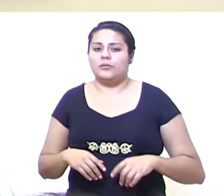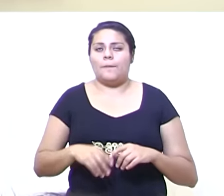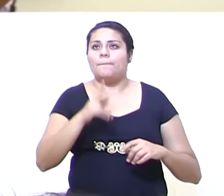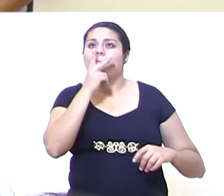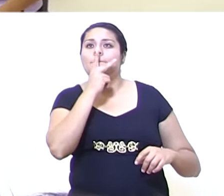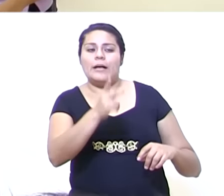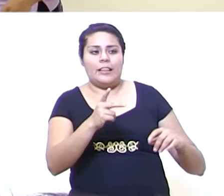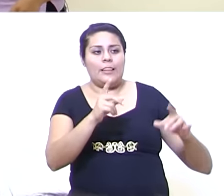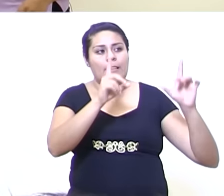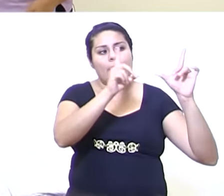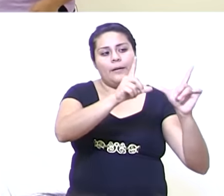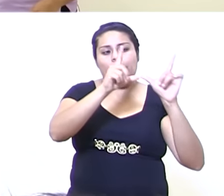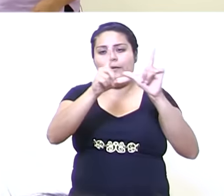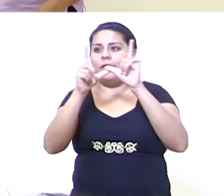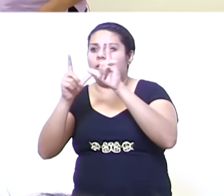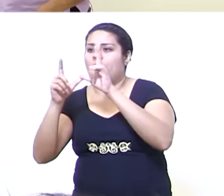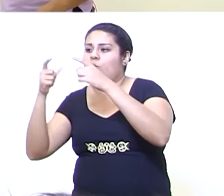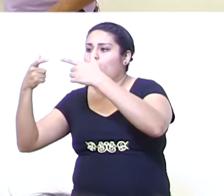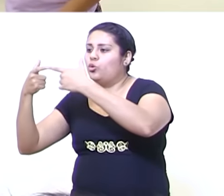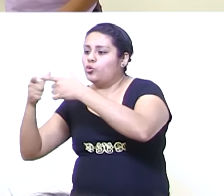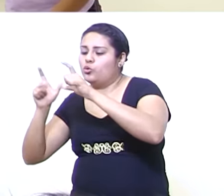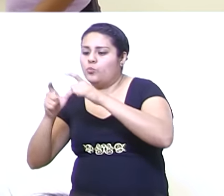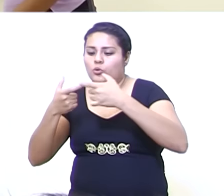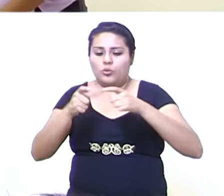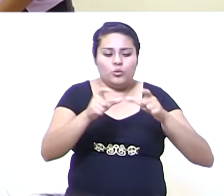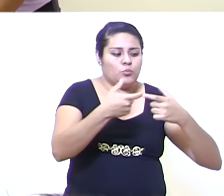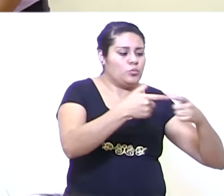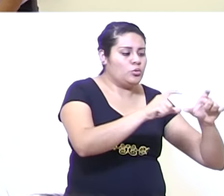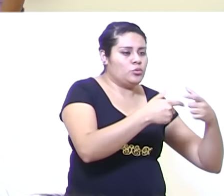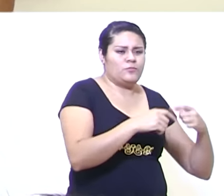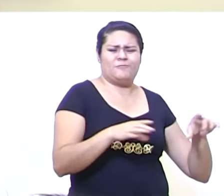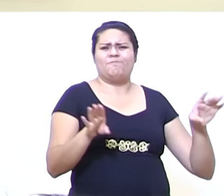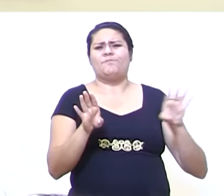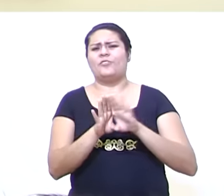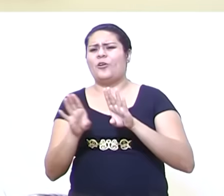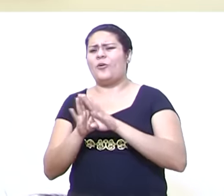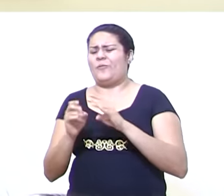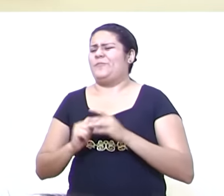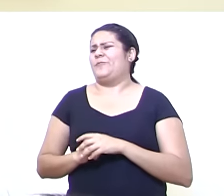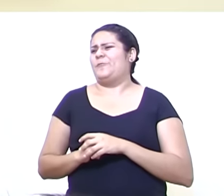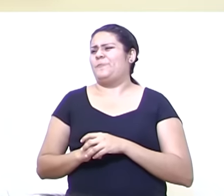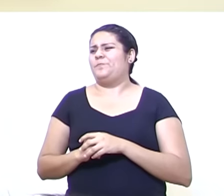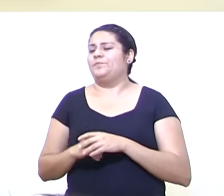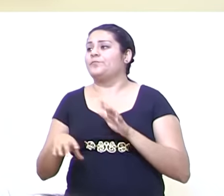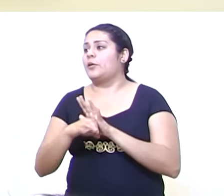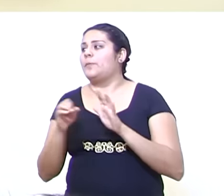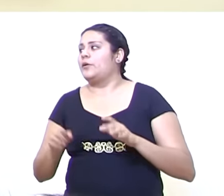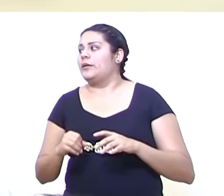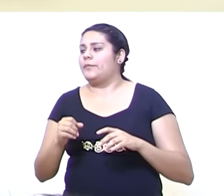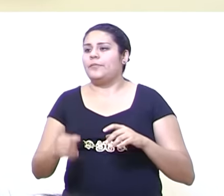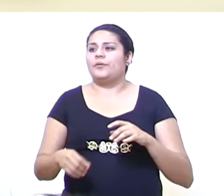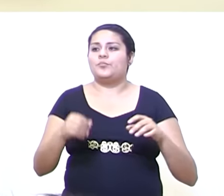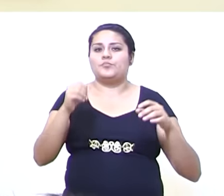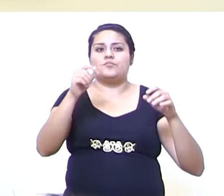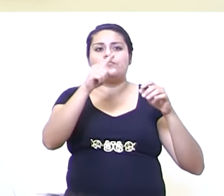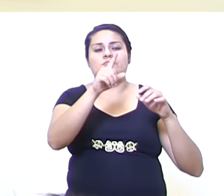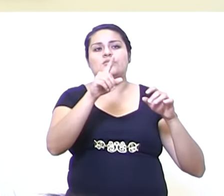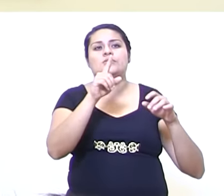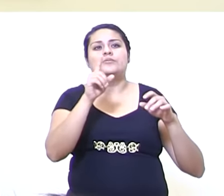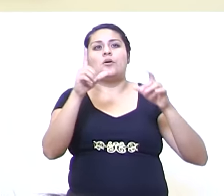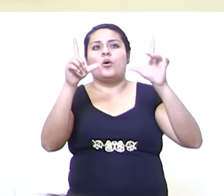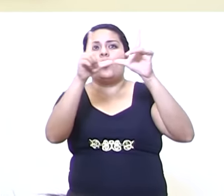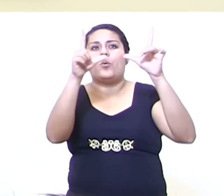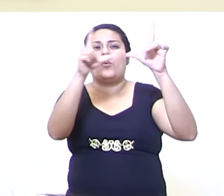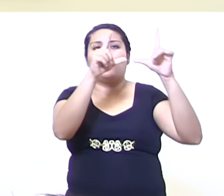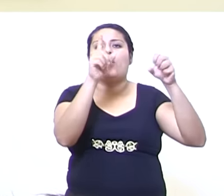pueden agrupar. Por ejemplo, podríamos agrupar estas palabras por los colores de la tarjeta en las que están.